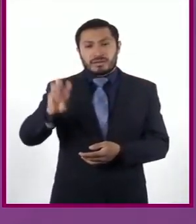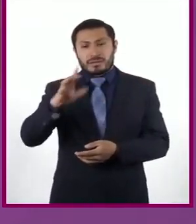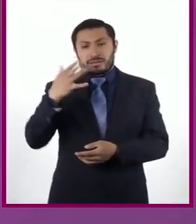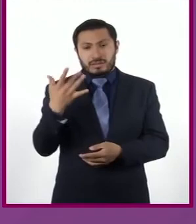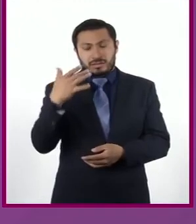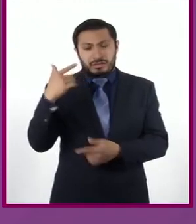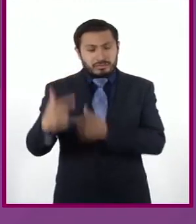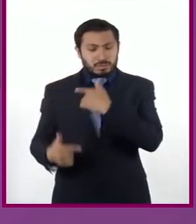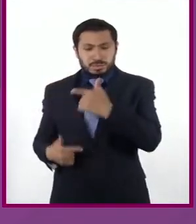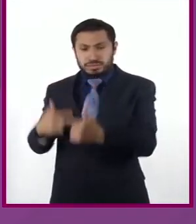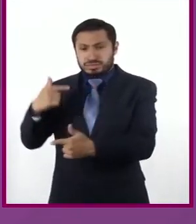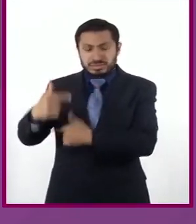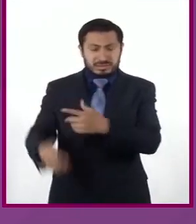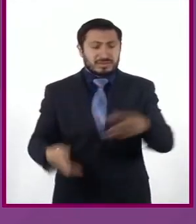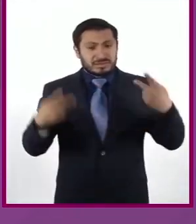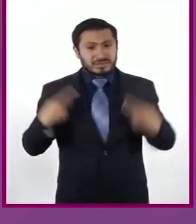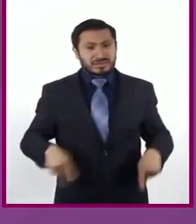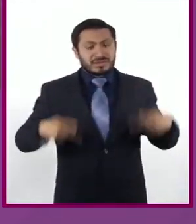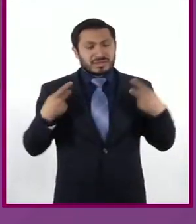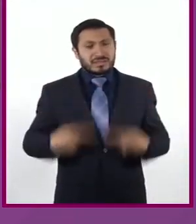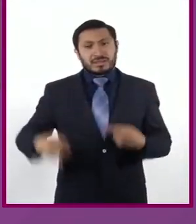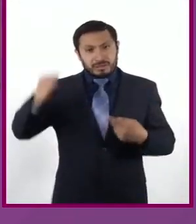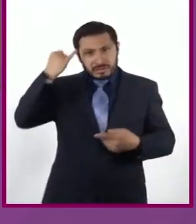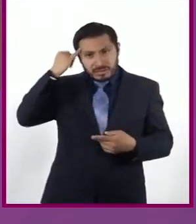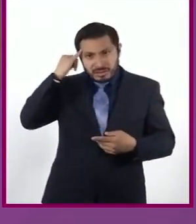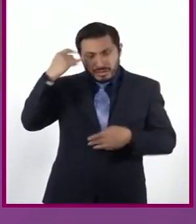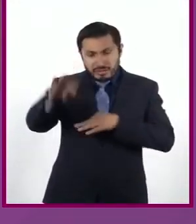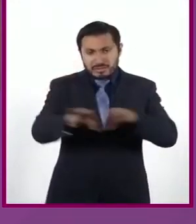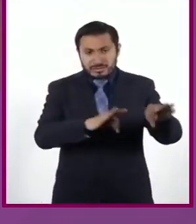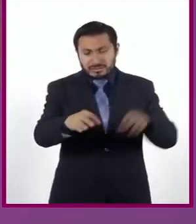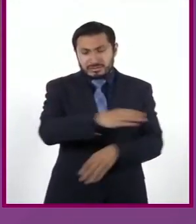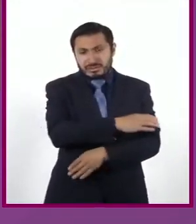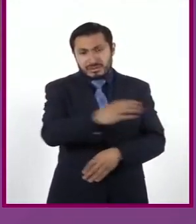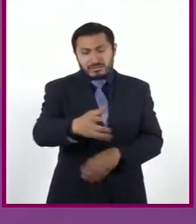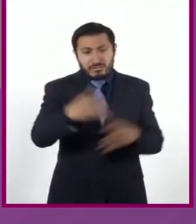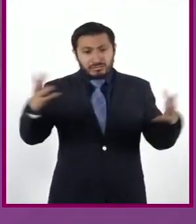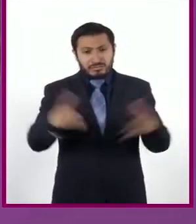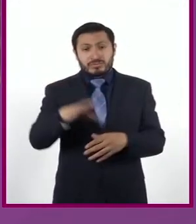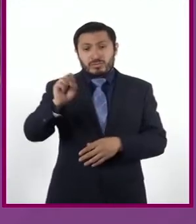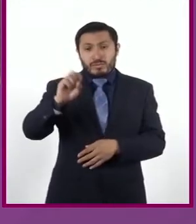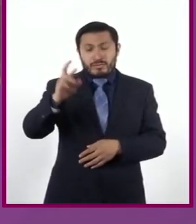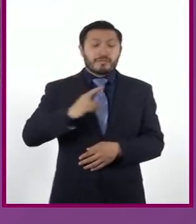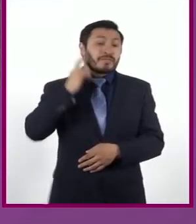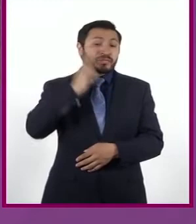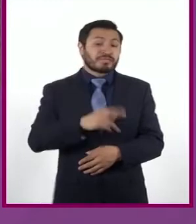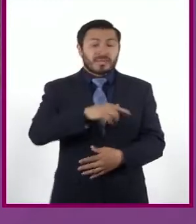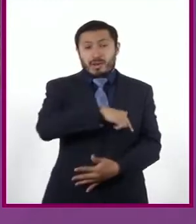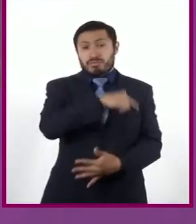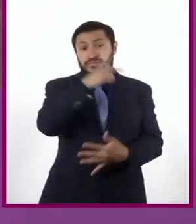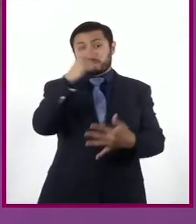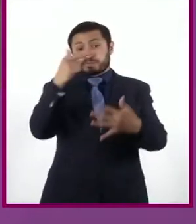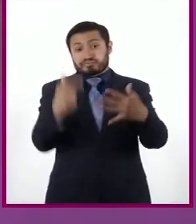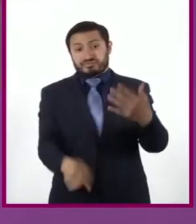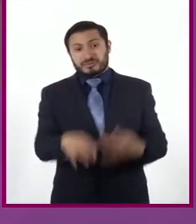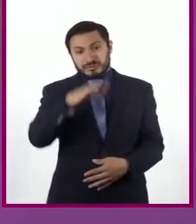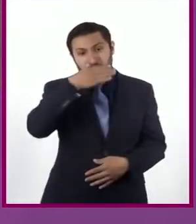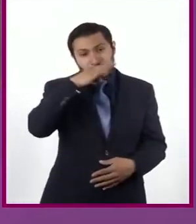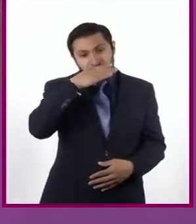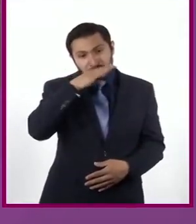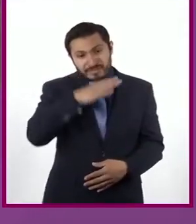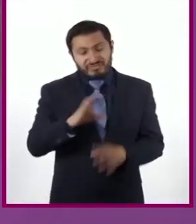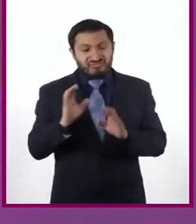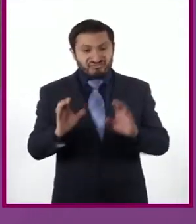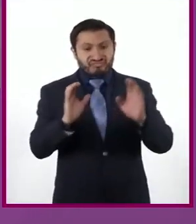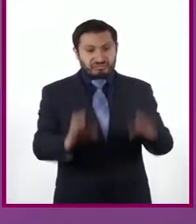generaciones, productores y productoras indígenas han creado 60 razas y cientos de variedades de maíz adaptadas a